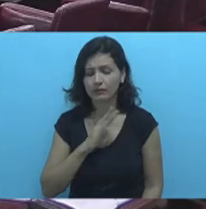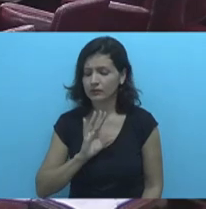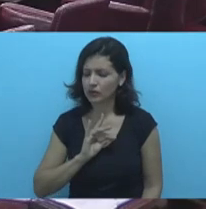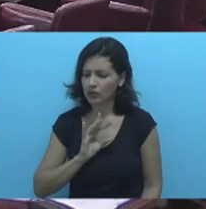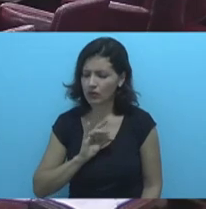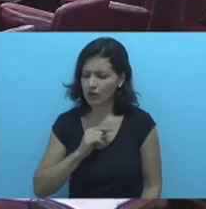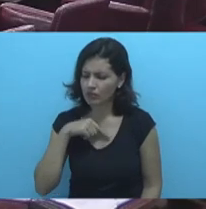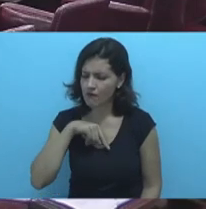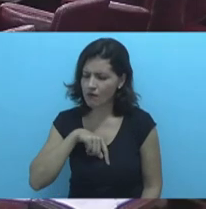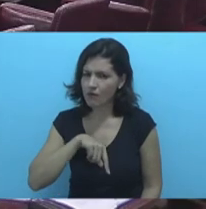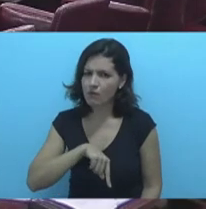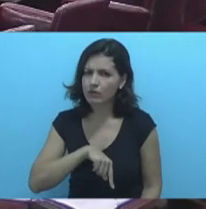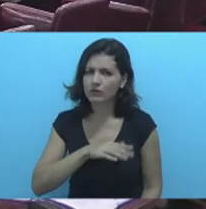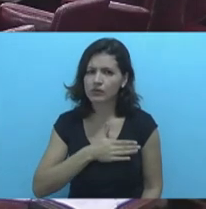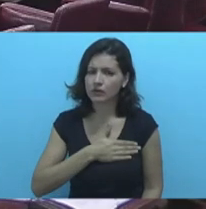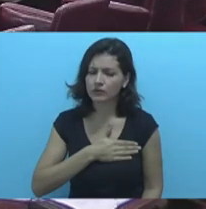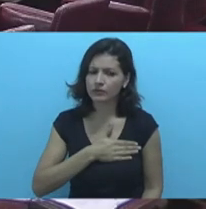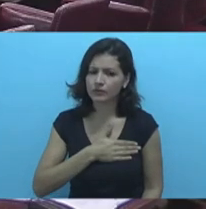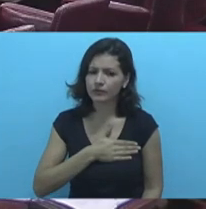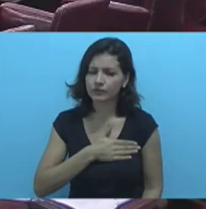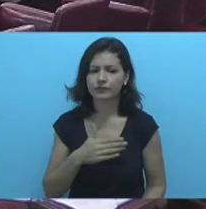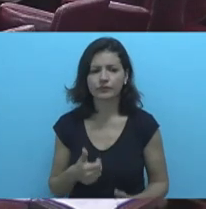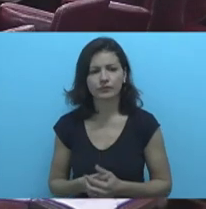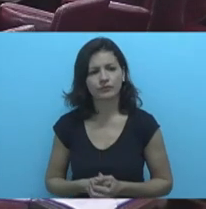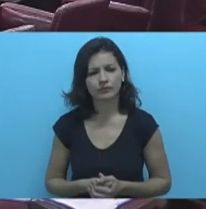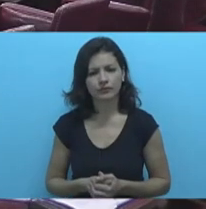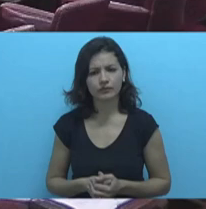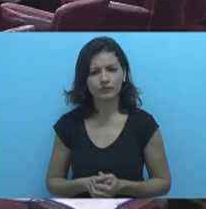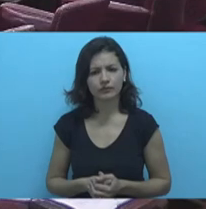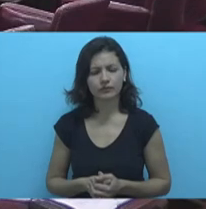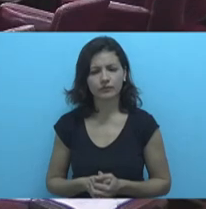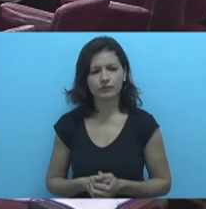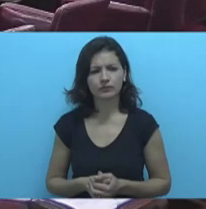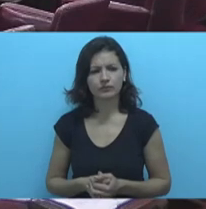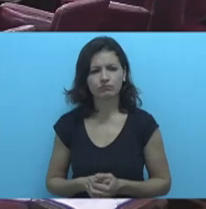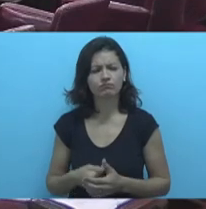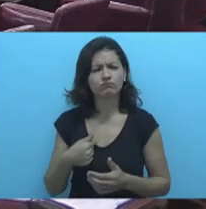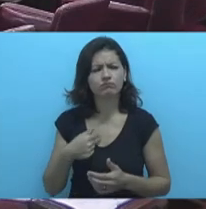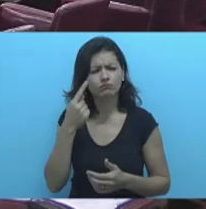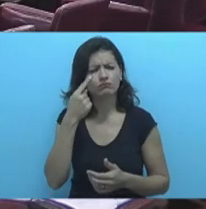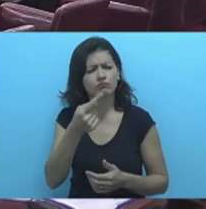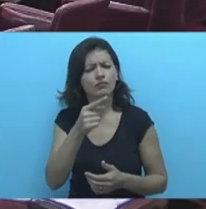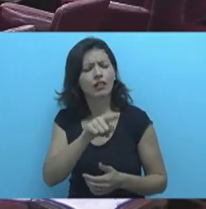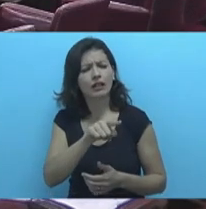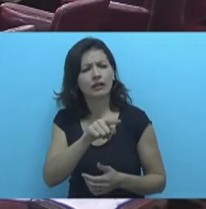Miguel. Yo no hace mucho que lo conocía. Yo empecé a tener